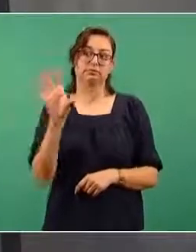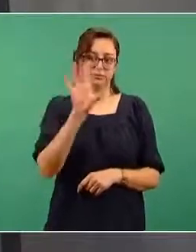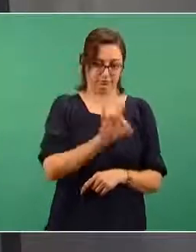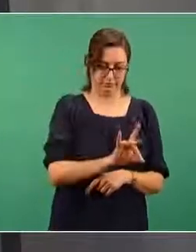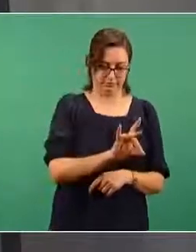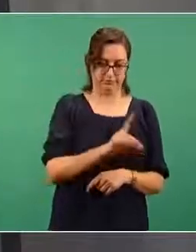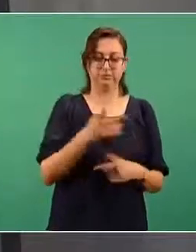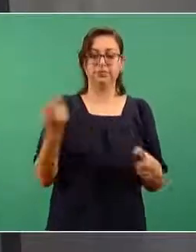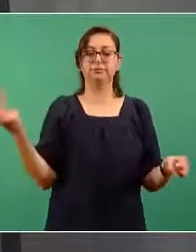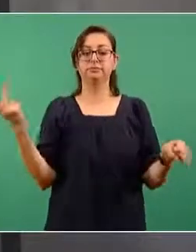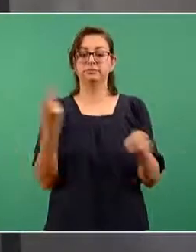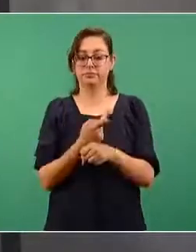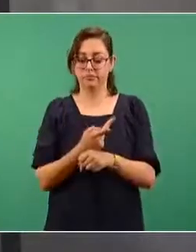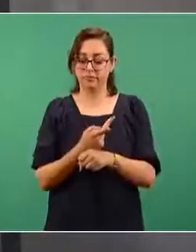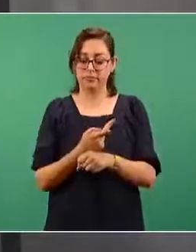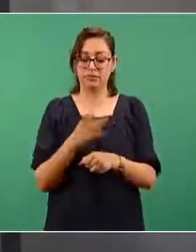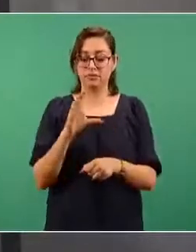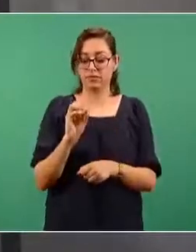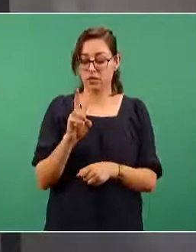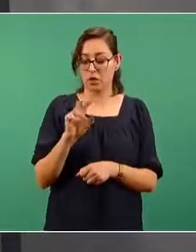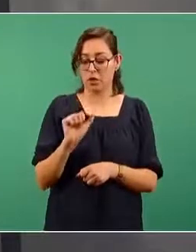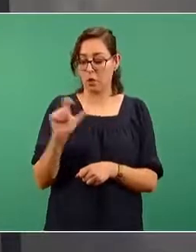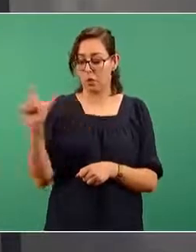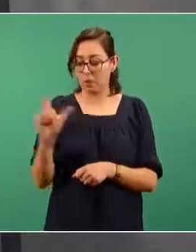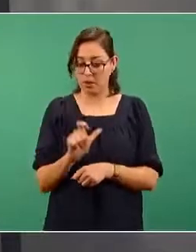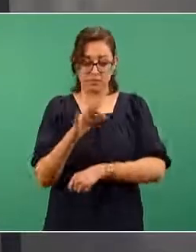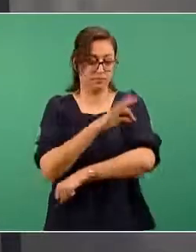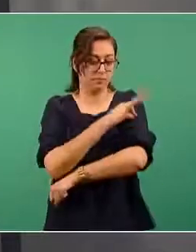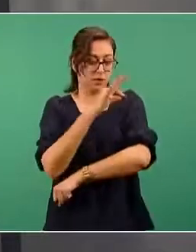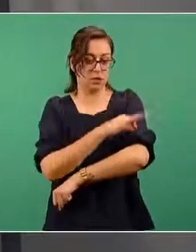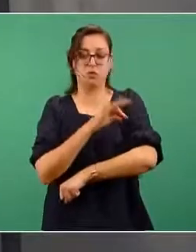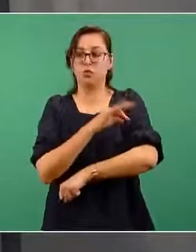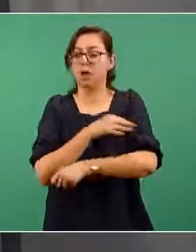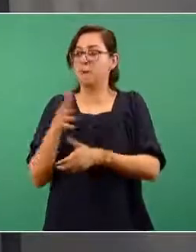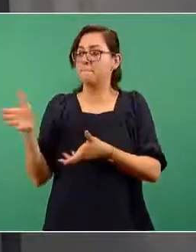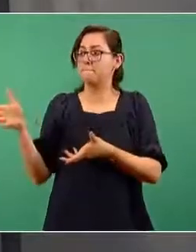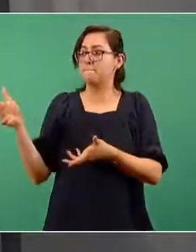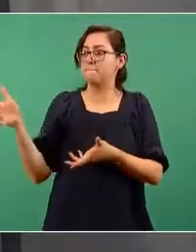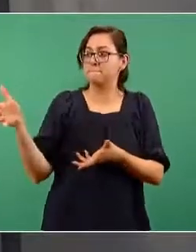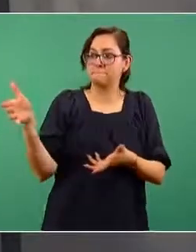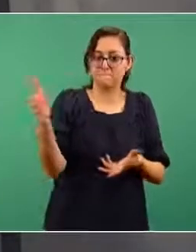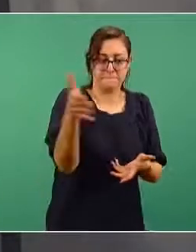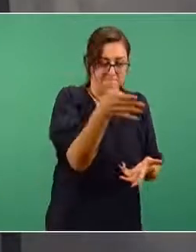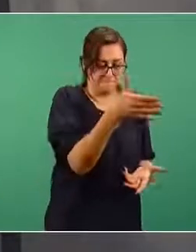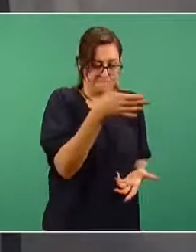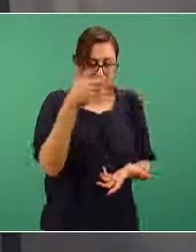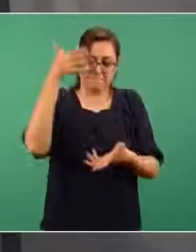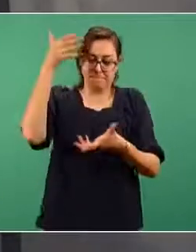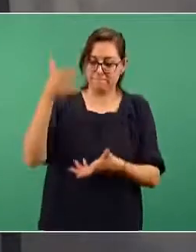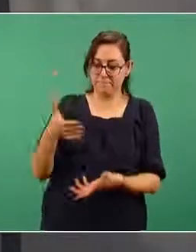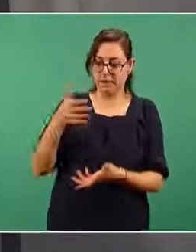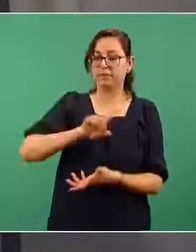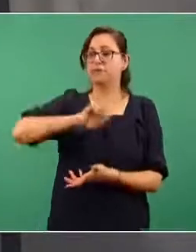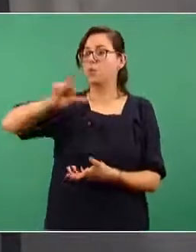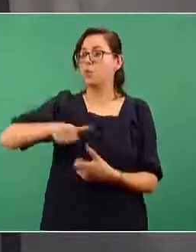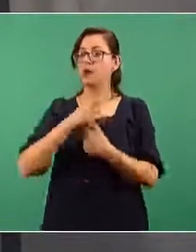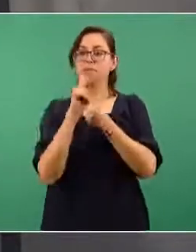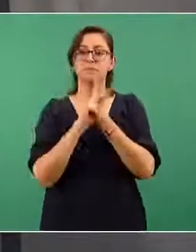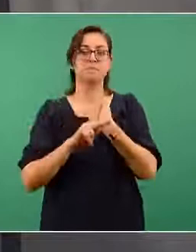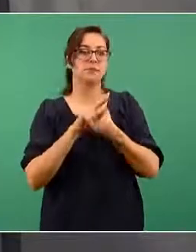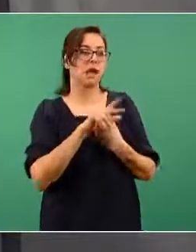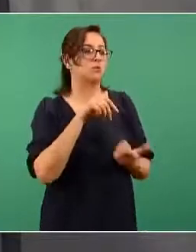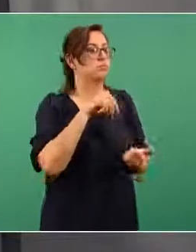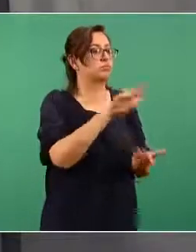estableciendo cuotas de acceso a las distintas vacunas, y efectivamente nos fue comunicado hace 3 semanas que durante el mes de